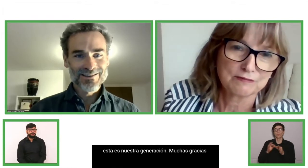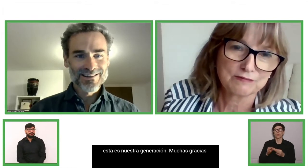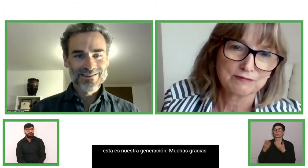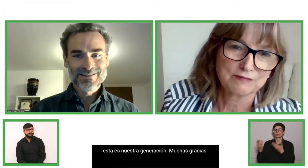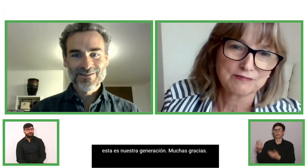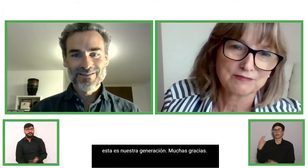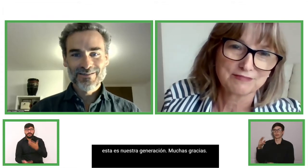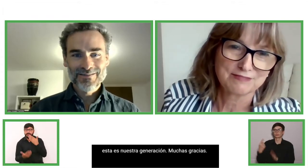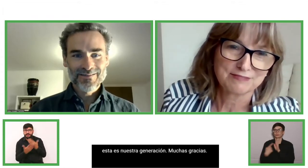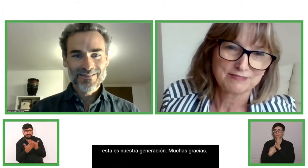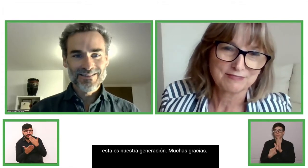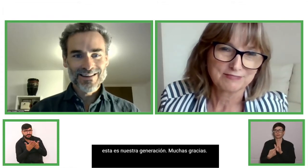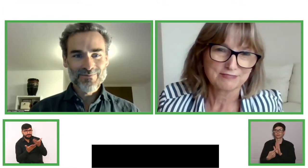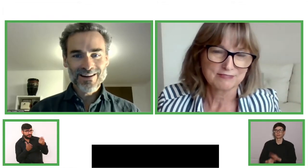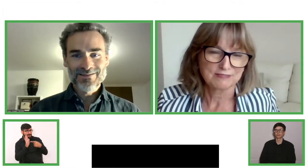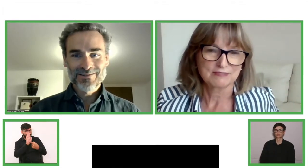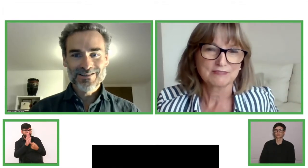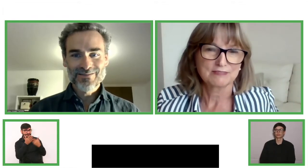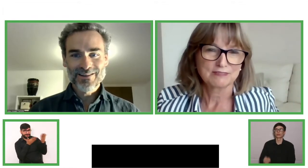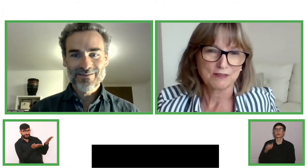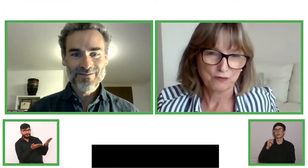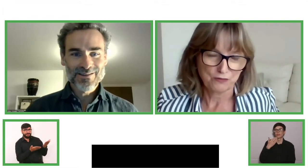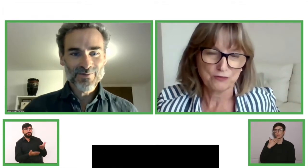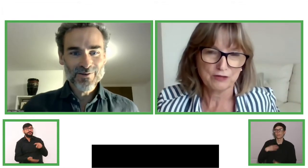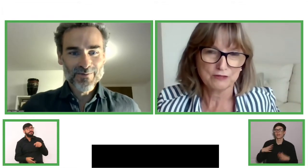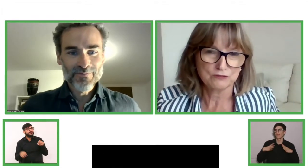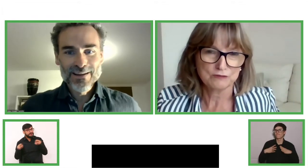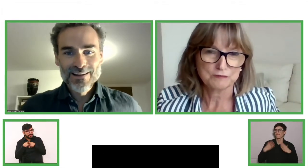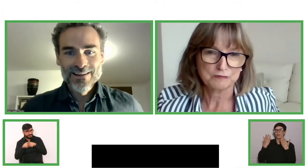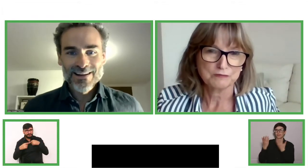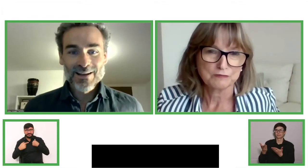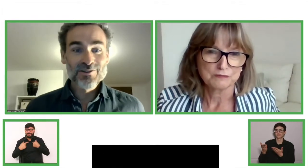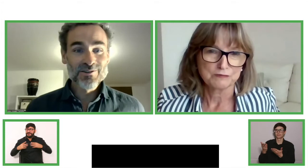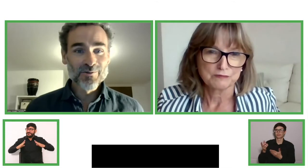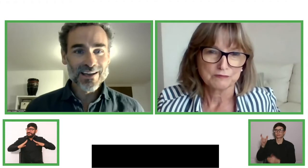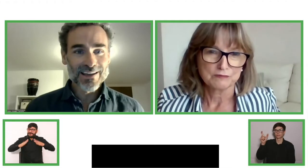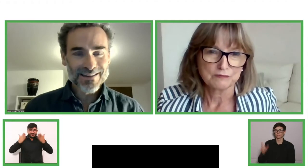Teresa. Y felicitaciones.